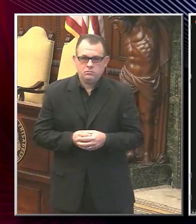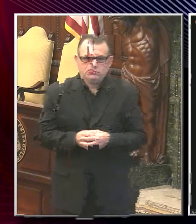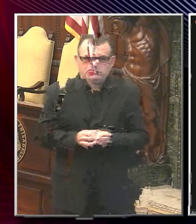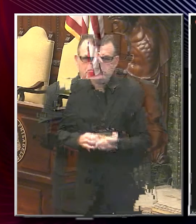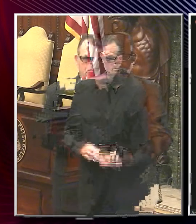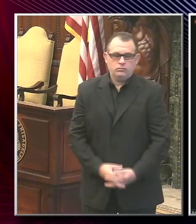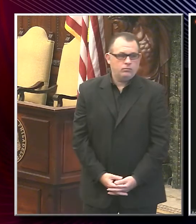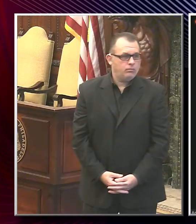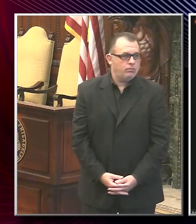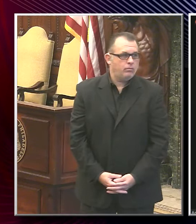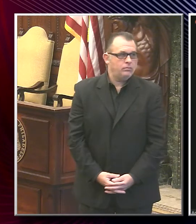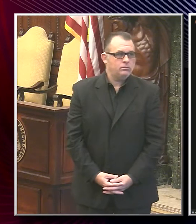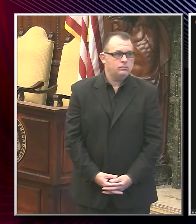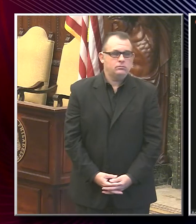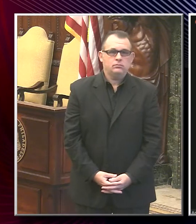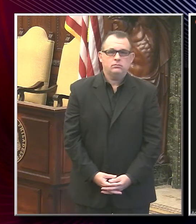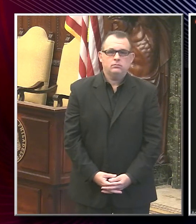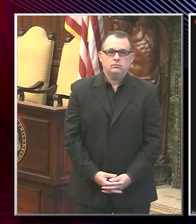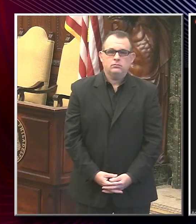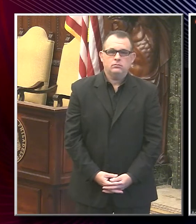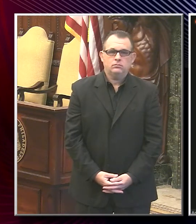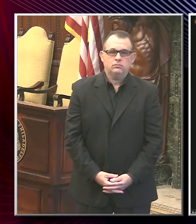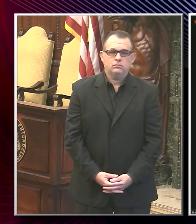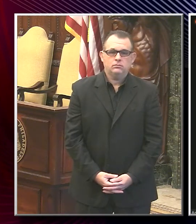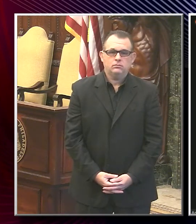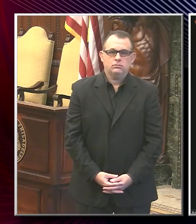Hay, digamos, todavía algunos